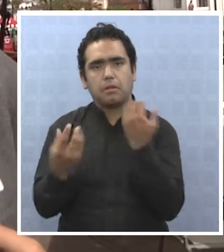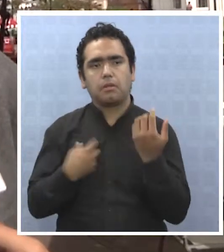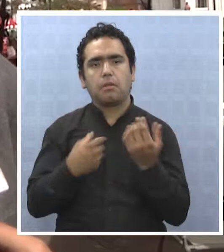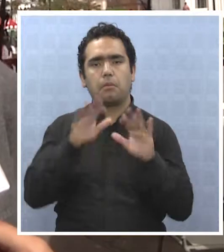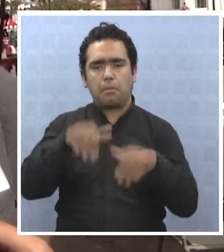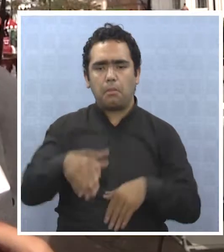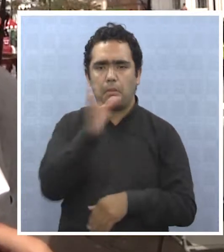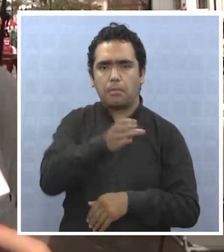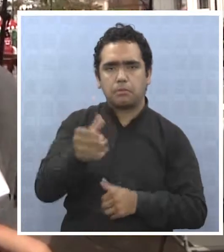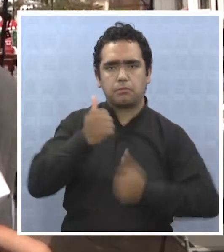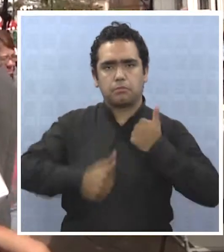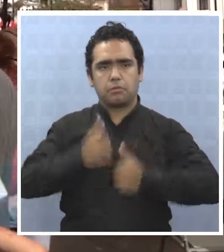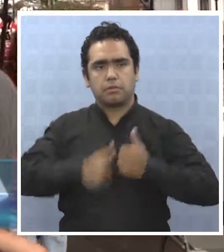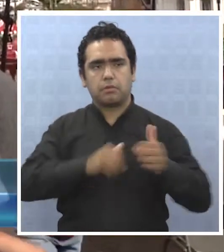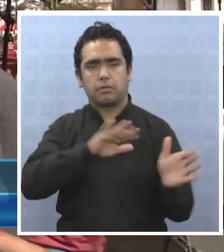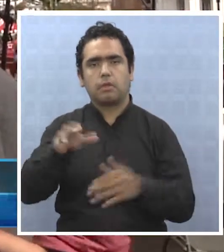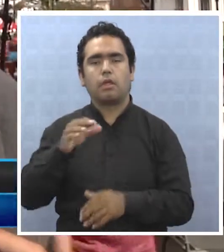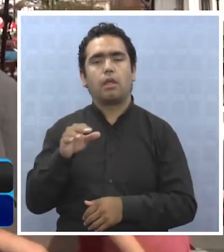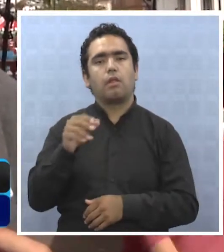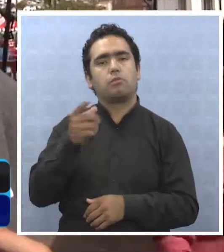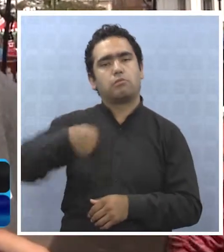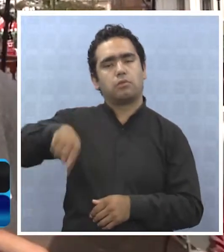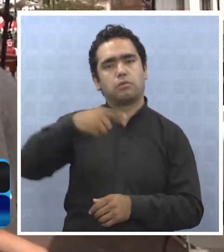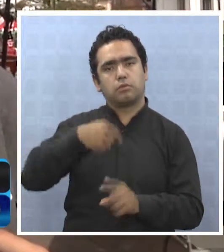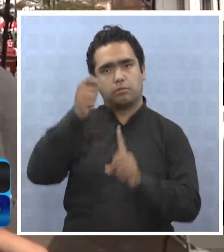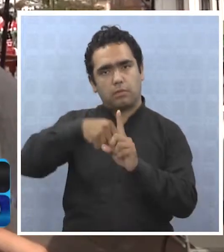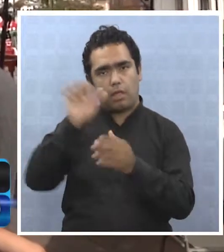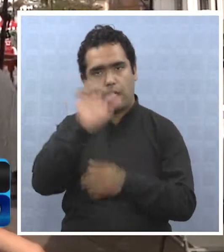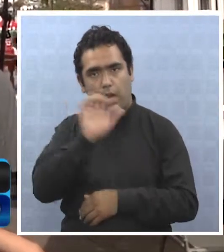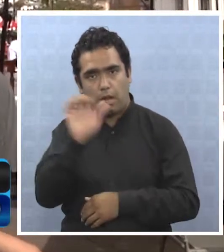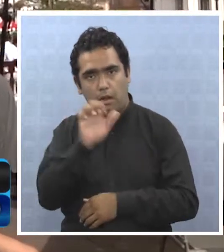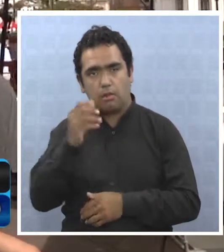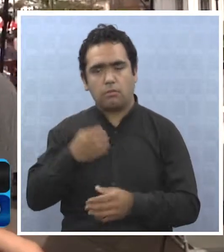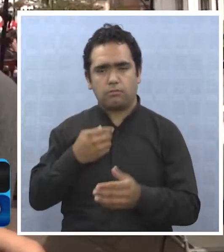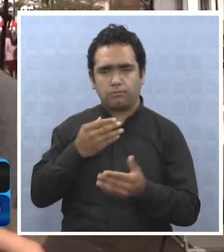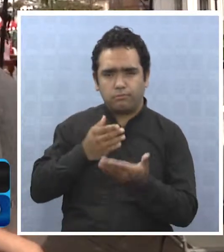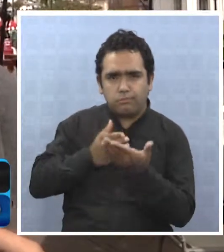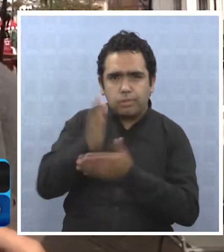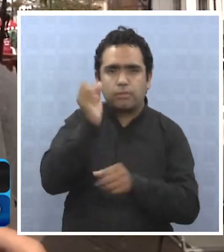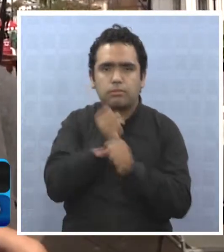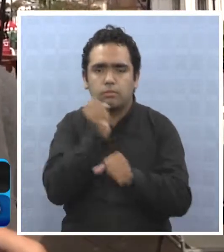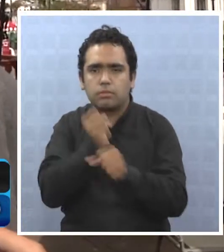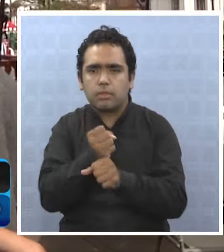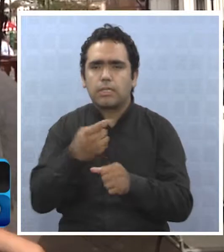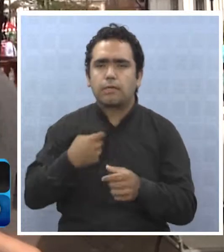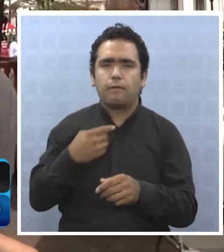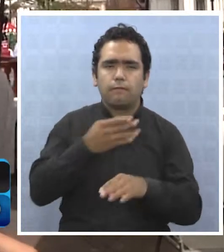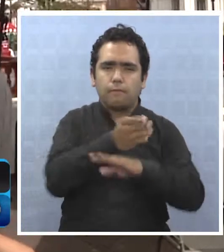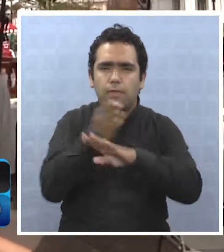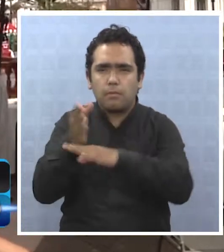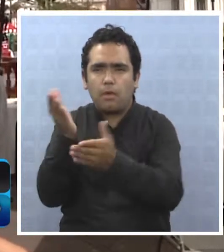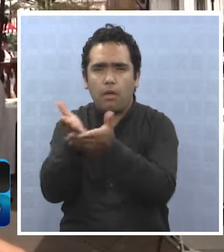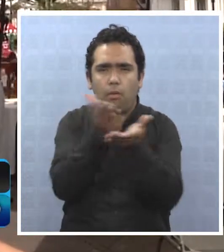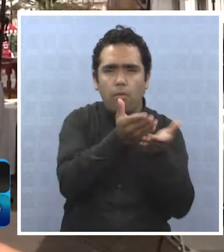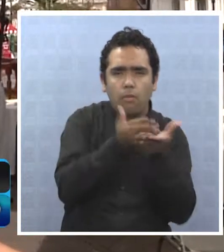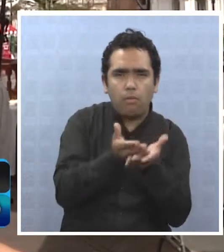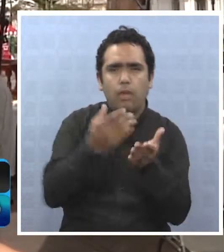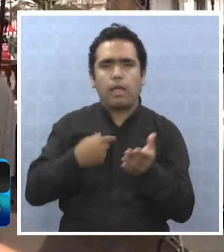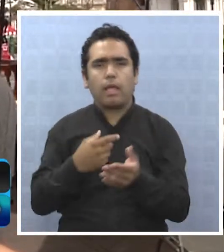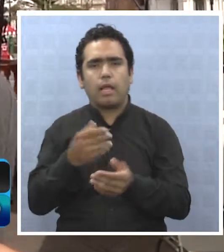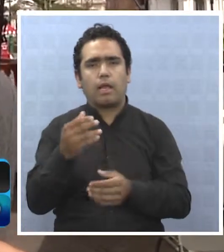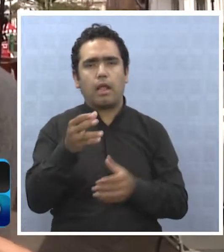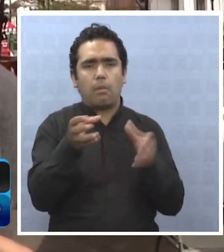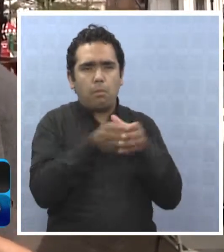trabajando desde enero en esto, y nos hicimos todo un recorrido entrevistándonos con actores de todos los ámbitos, escolares, políticos,